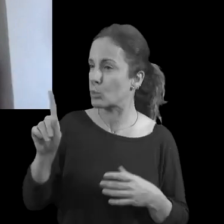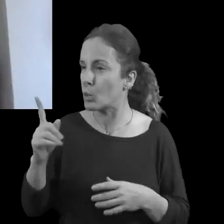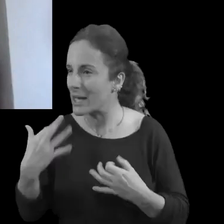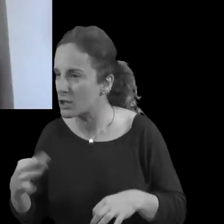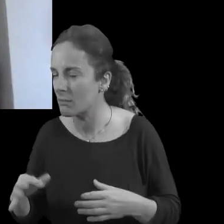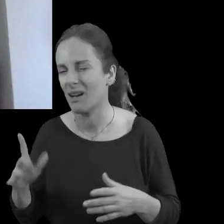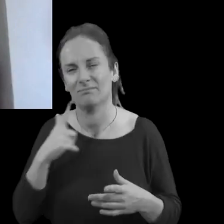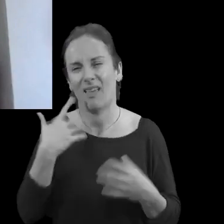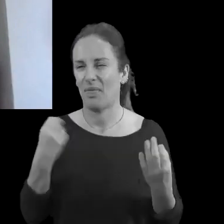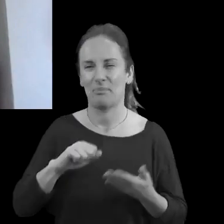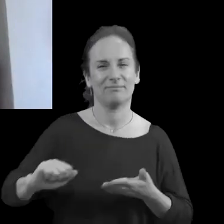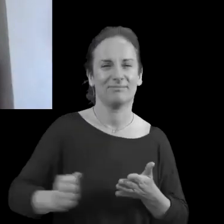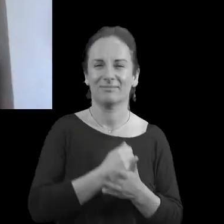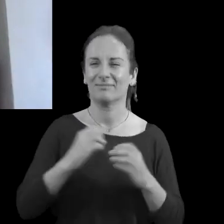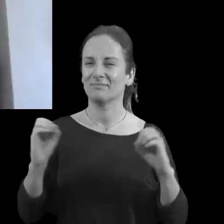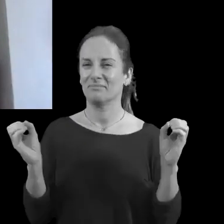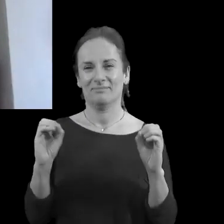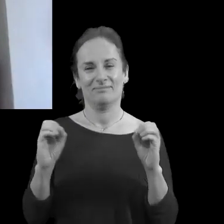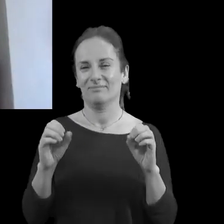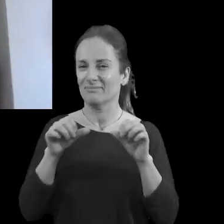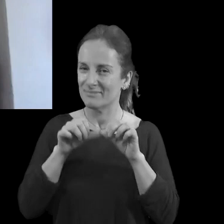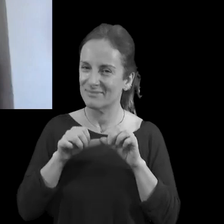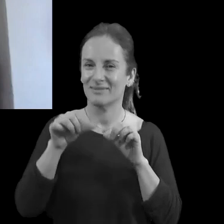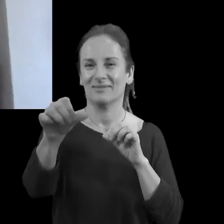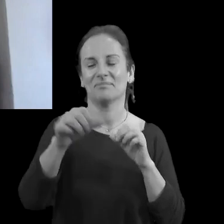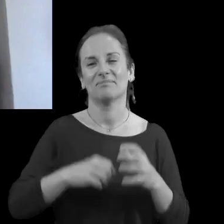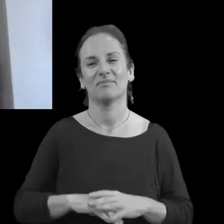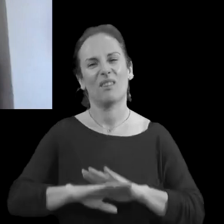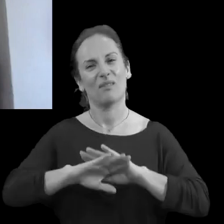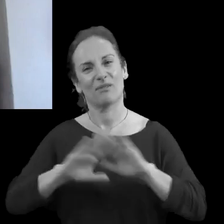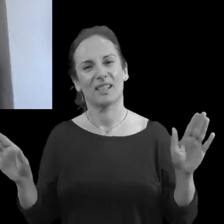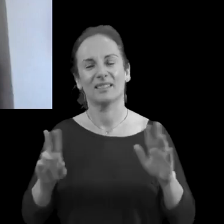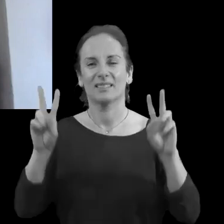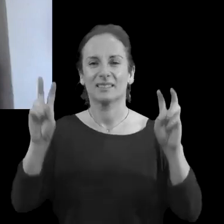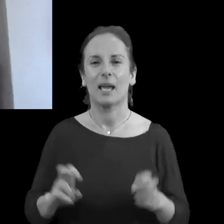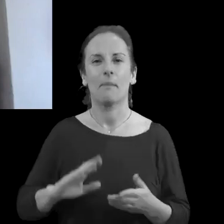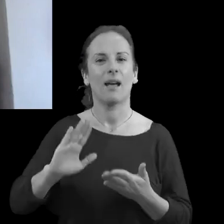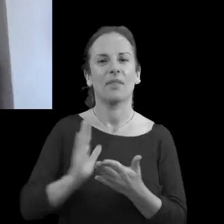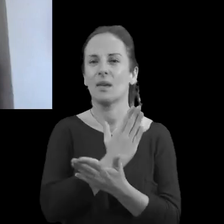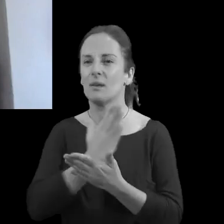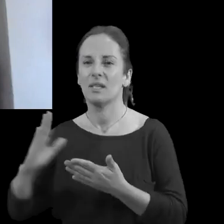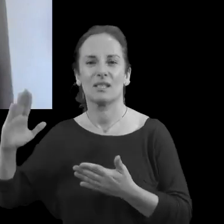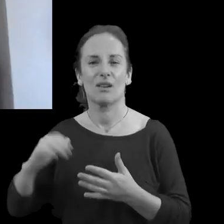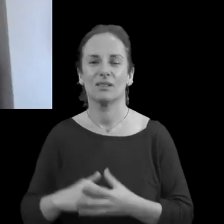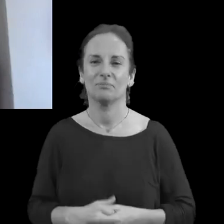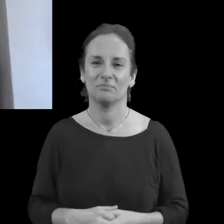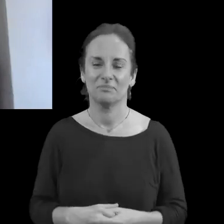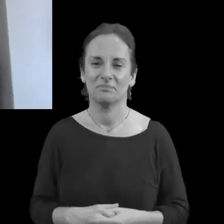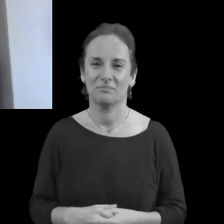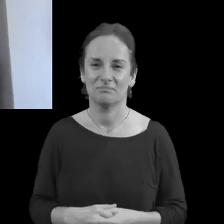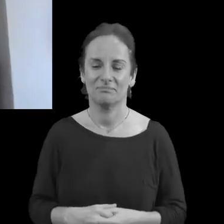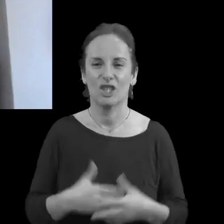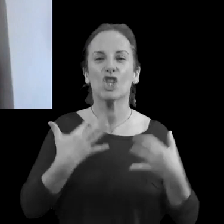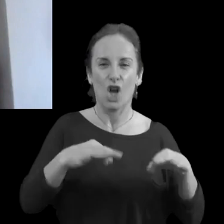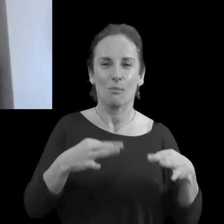¿no? Y acabar con esta idea de esta división de esta jerarquía de lo